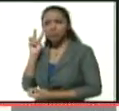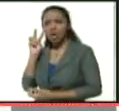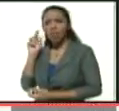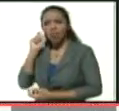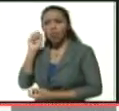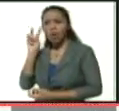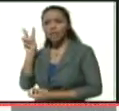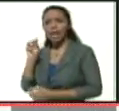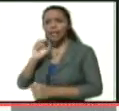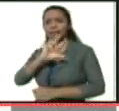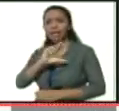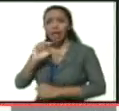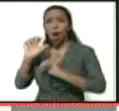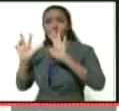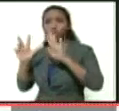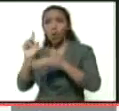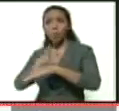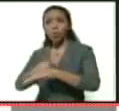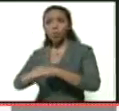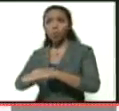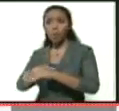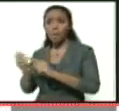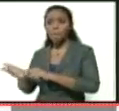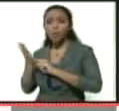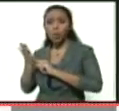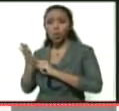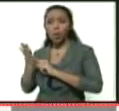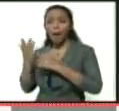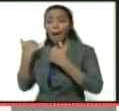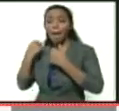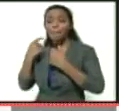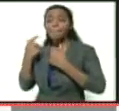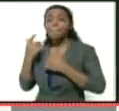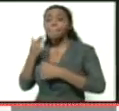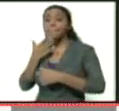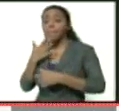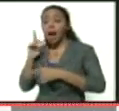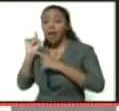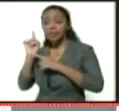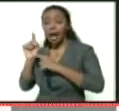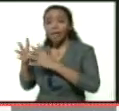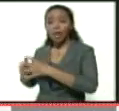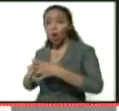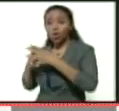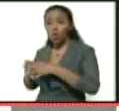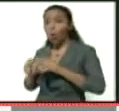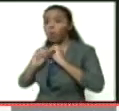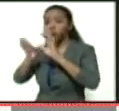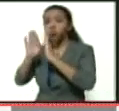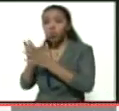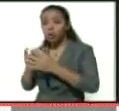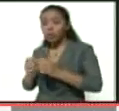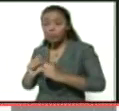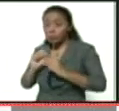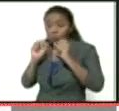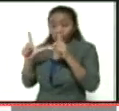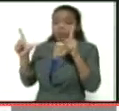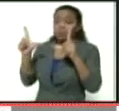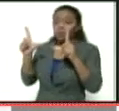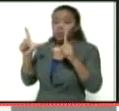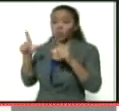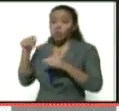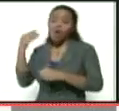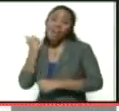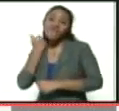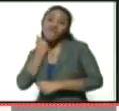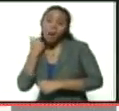Maniglia hace 38 minutos sacó: mientras la expansión del coronavirus en Estados Unidos es alarmante, su